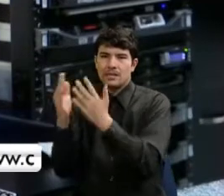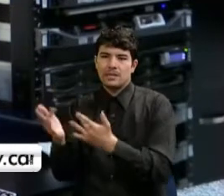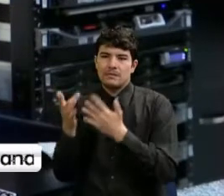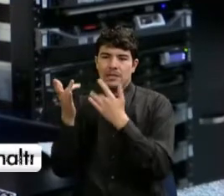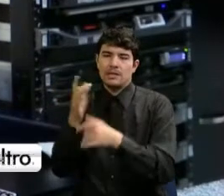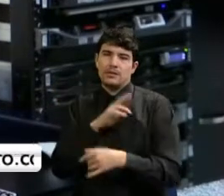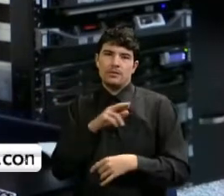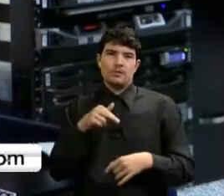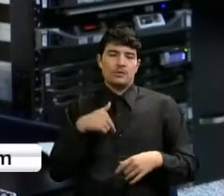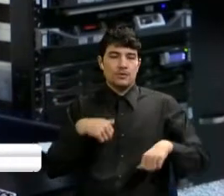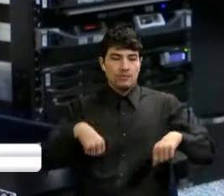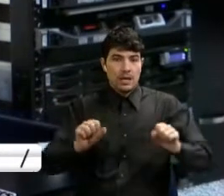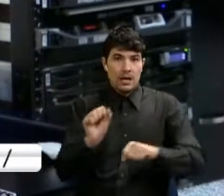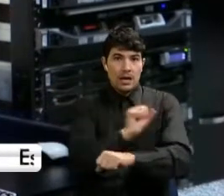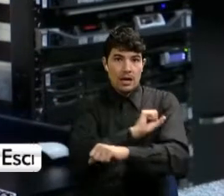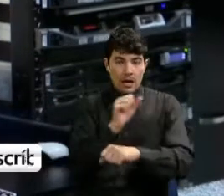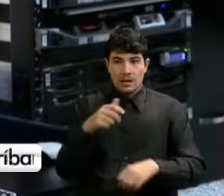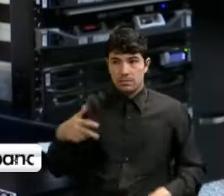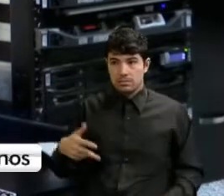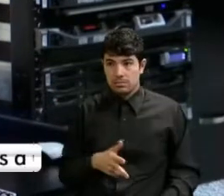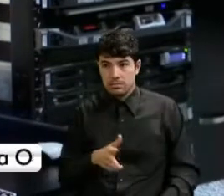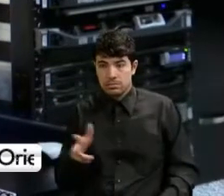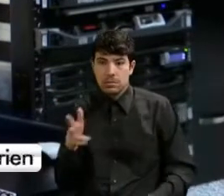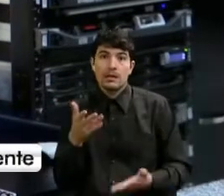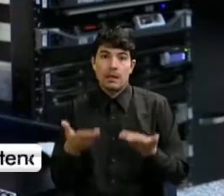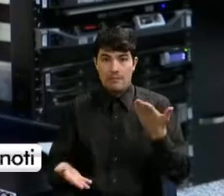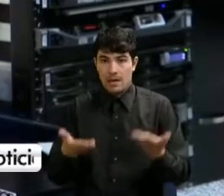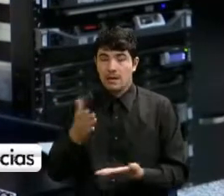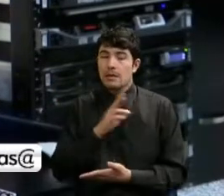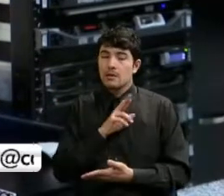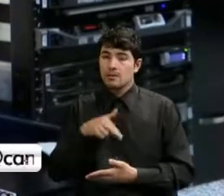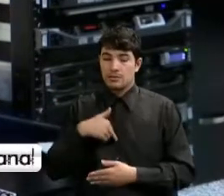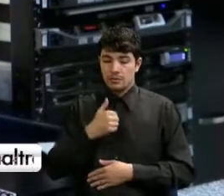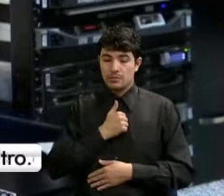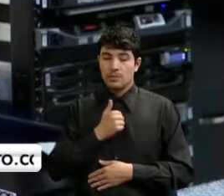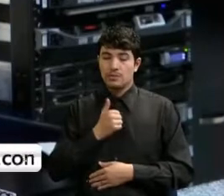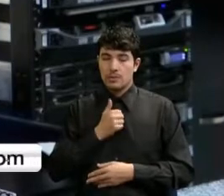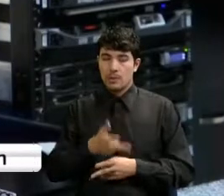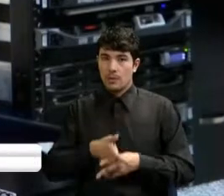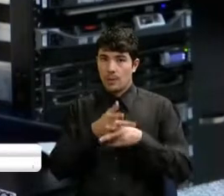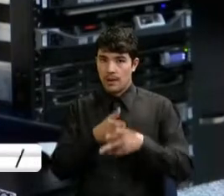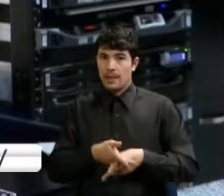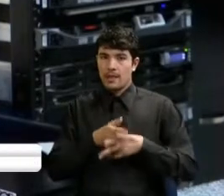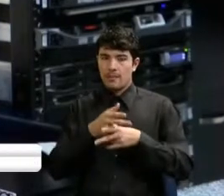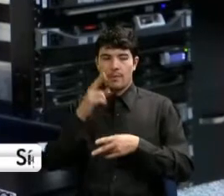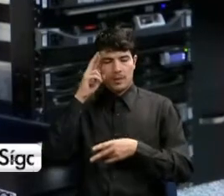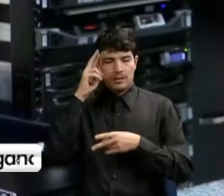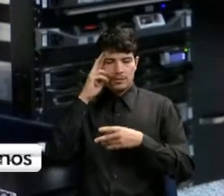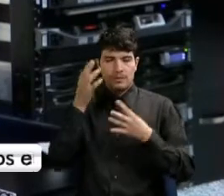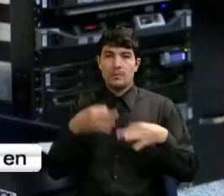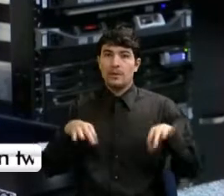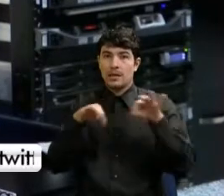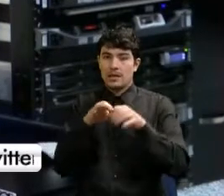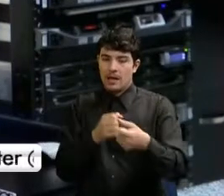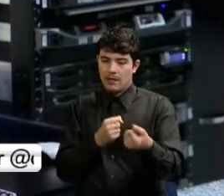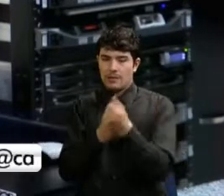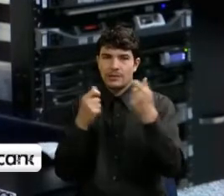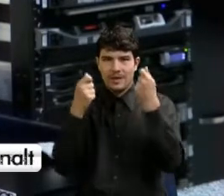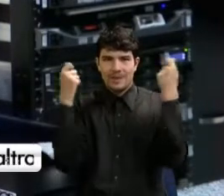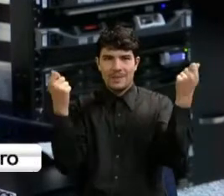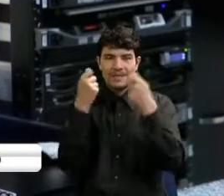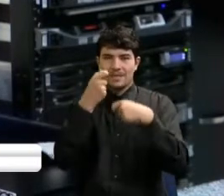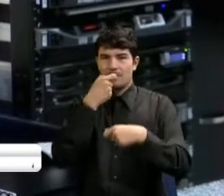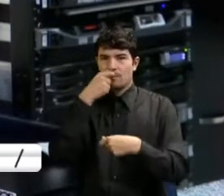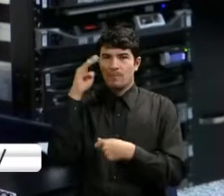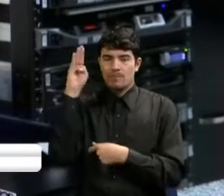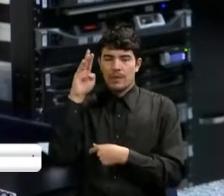que de nosotros depende, tanto como peatones como de conductores, que estas campañas tengan la efectividad adecuada. Nosotros seguiremos